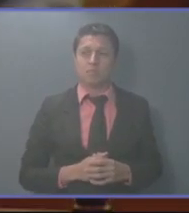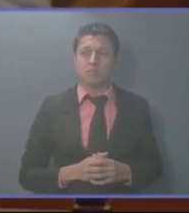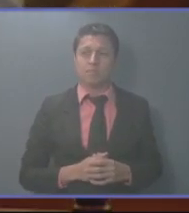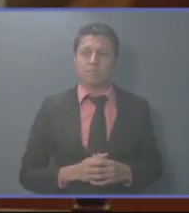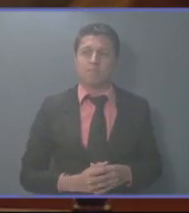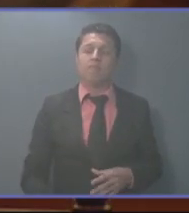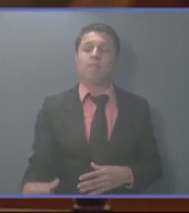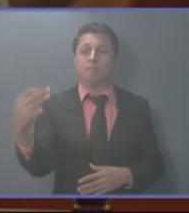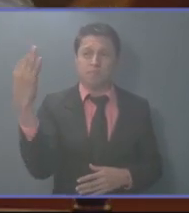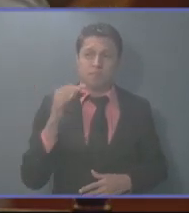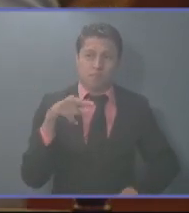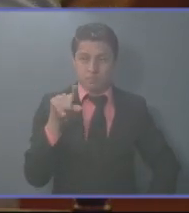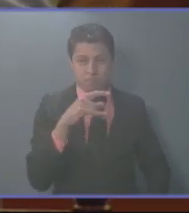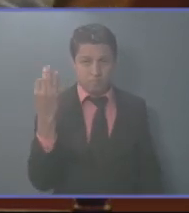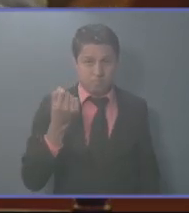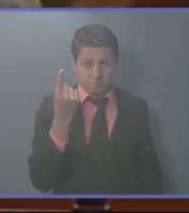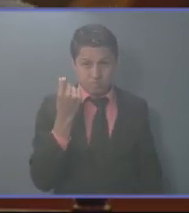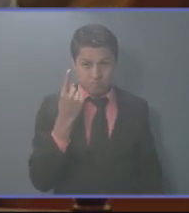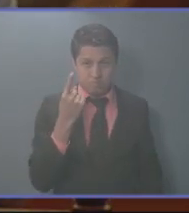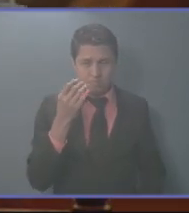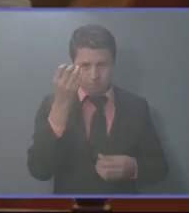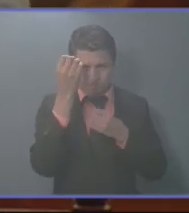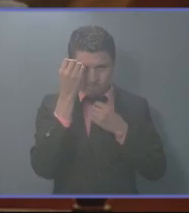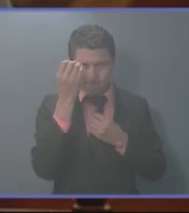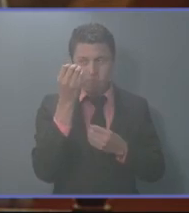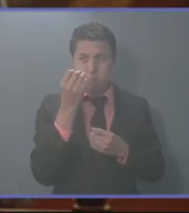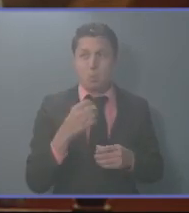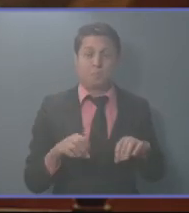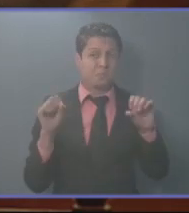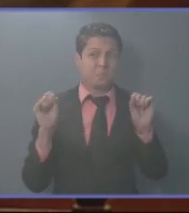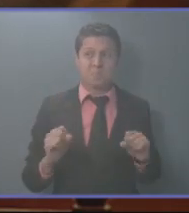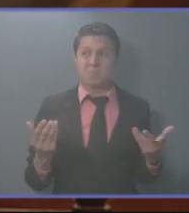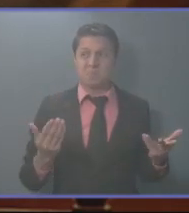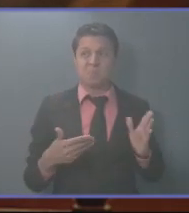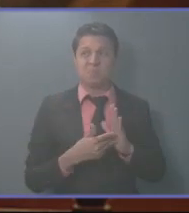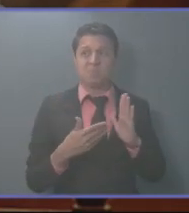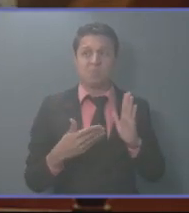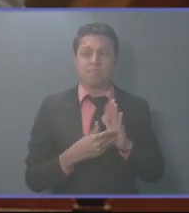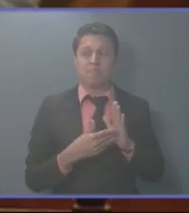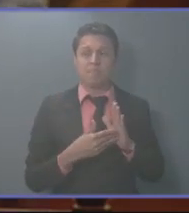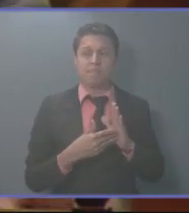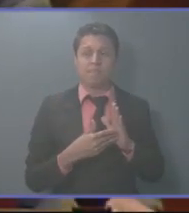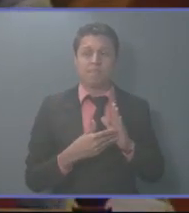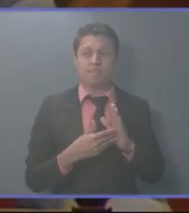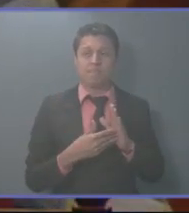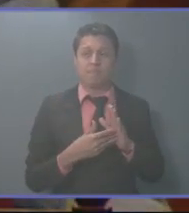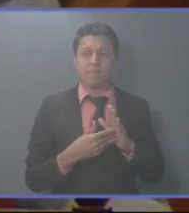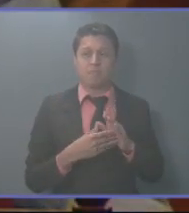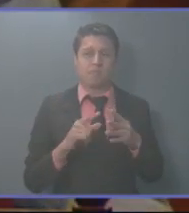que deben de entender que la obediencia no puede ser incondicional,